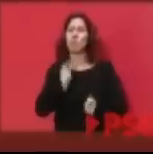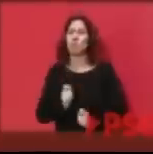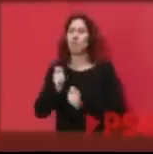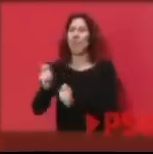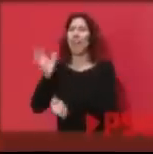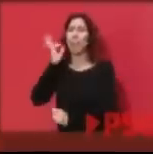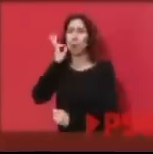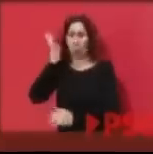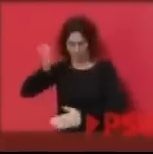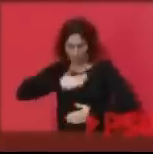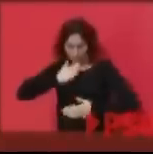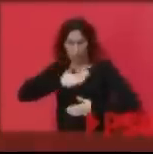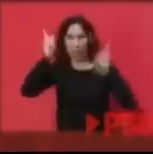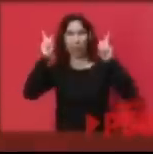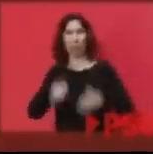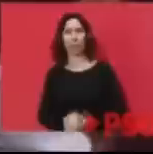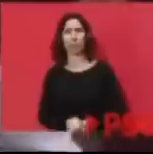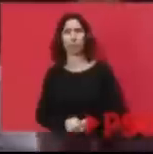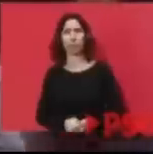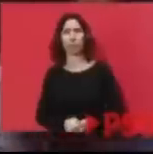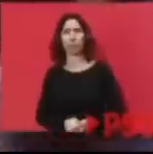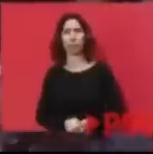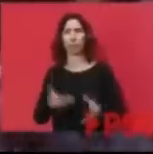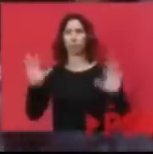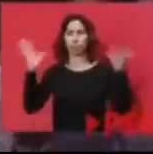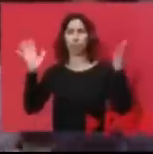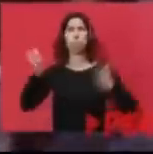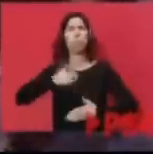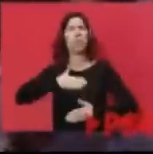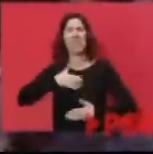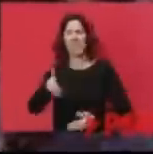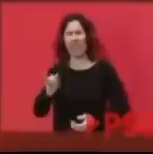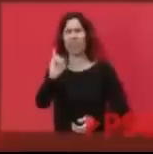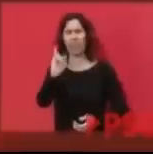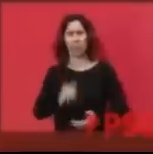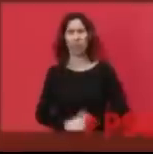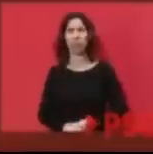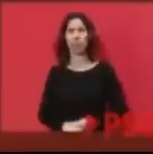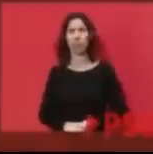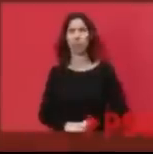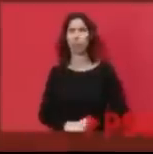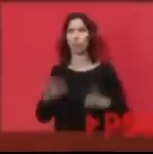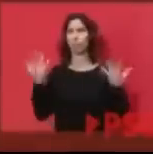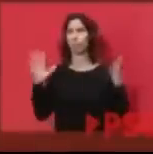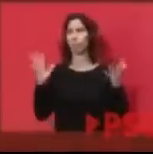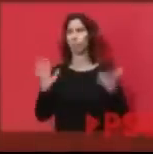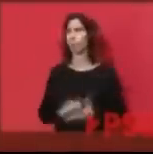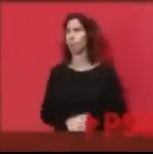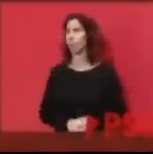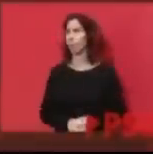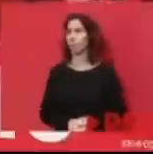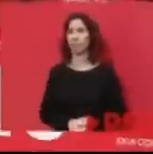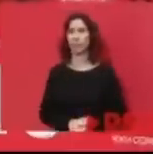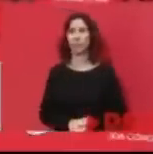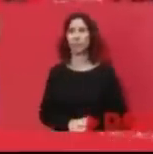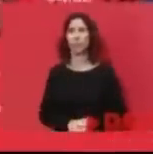que se trata de una persona cercana a Rodríguez Zapatero, de fuerte implantación en el Partido Socialista Catalán y que ha contado con papeles relevantes en el desarrollo